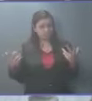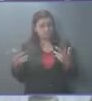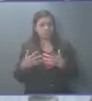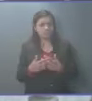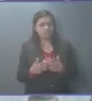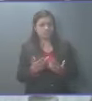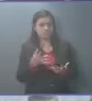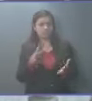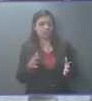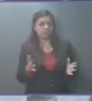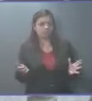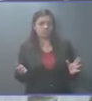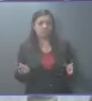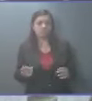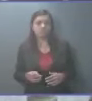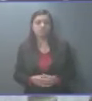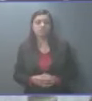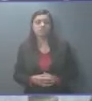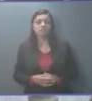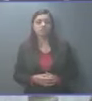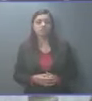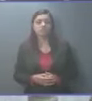gastos que usted también ha realizado.